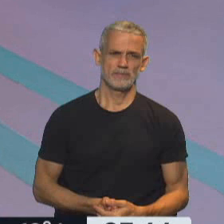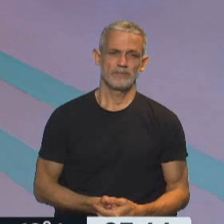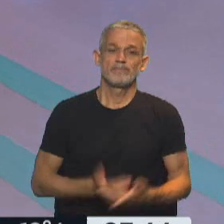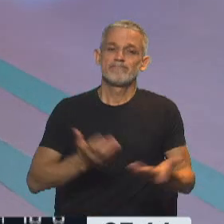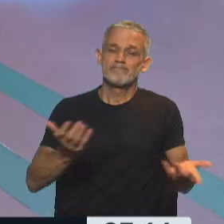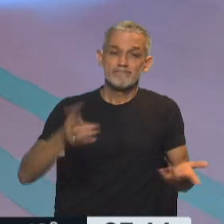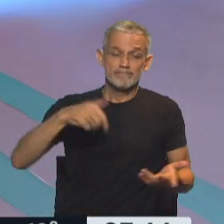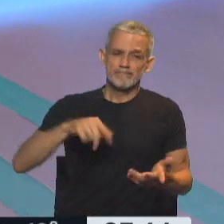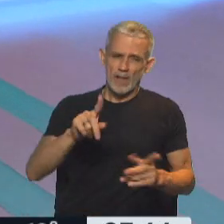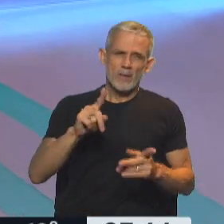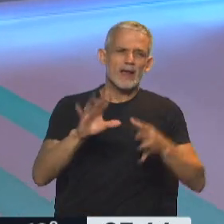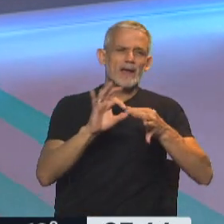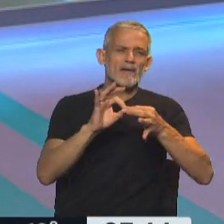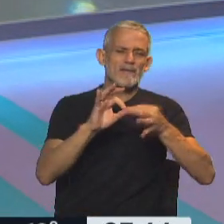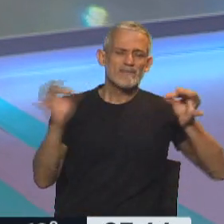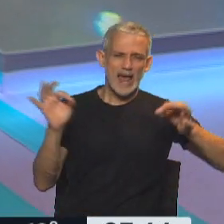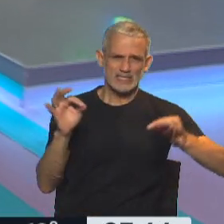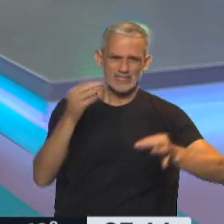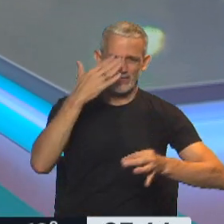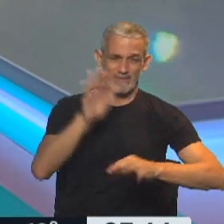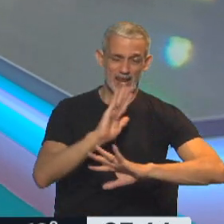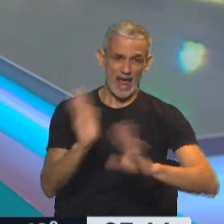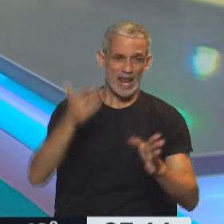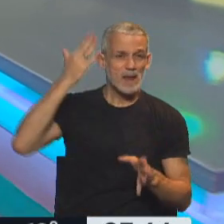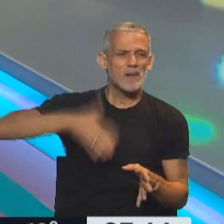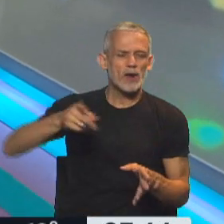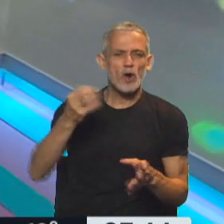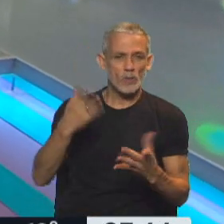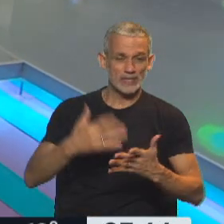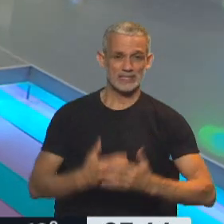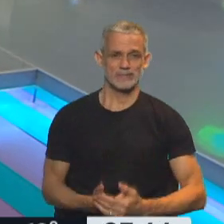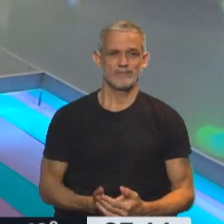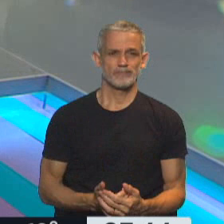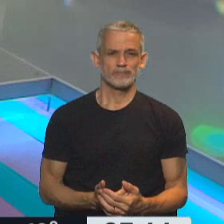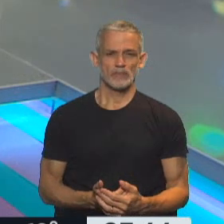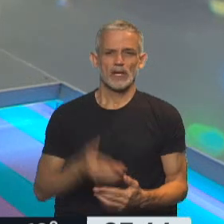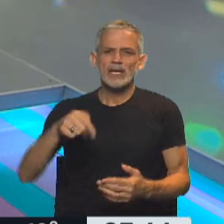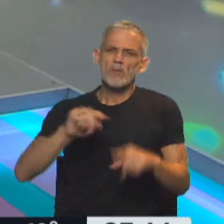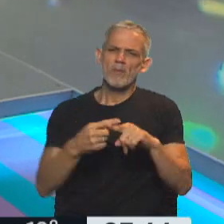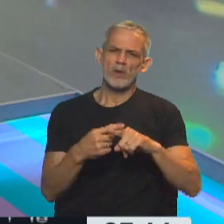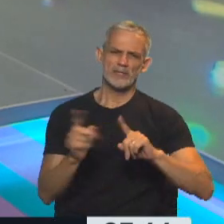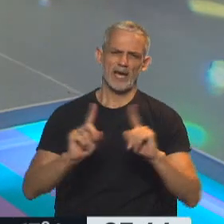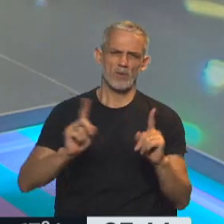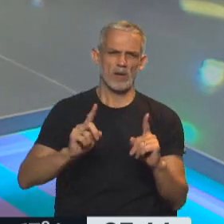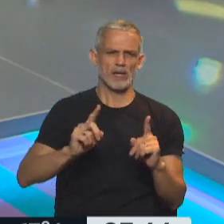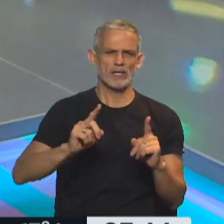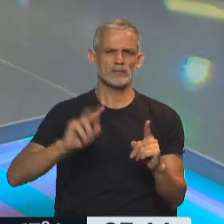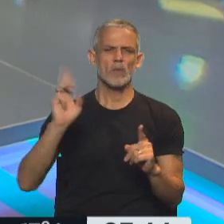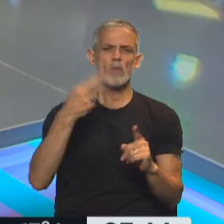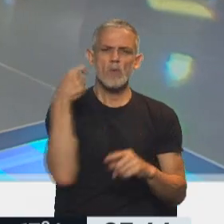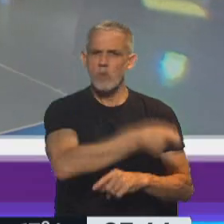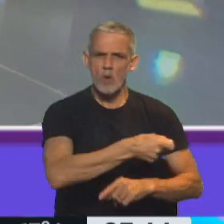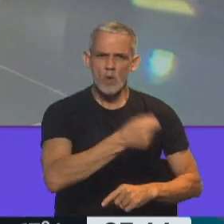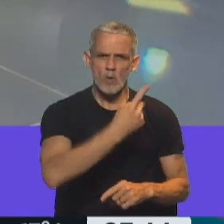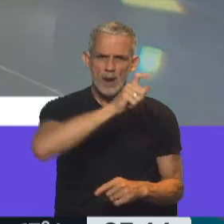A ver, y nos quedamos con esa frase, ¿no? Vero Urrelabeite, ¿qué tal? Muy buen día. Buen día. Esto no es política, mataron a una persona.